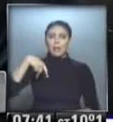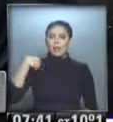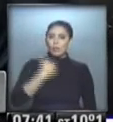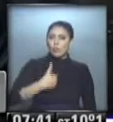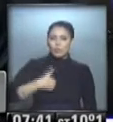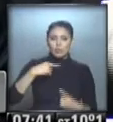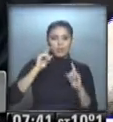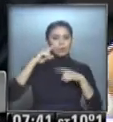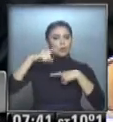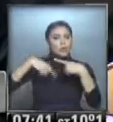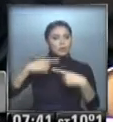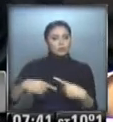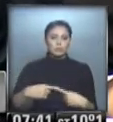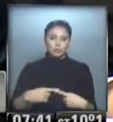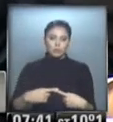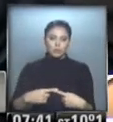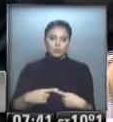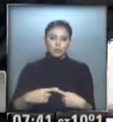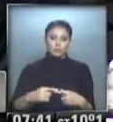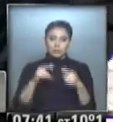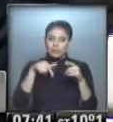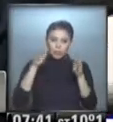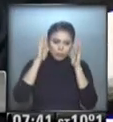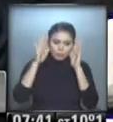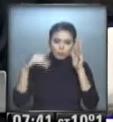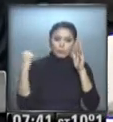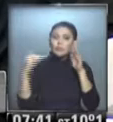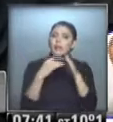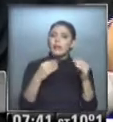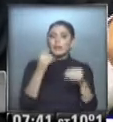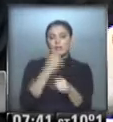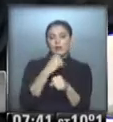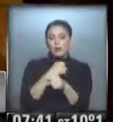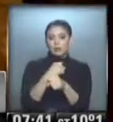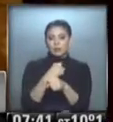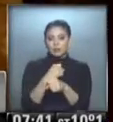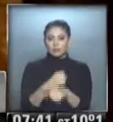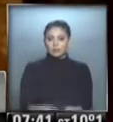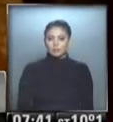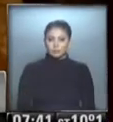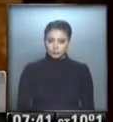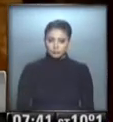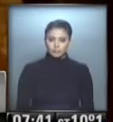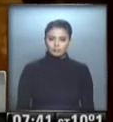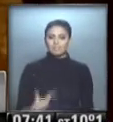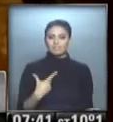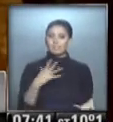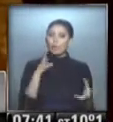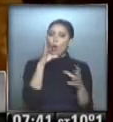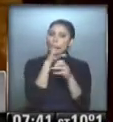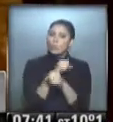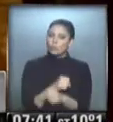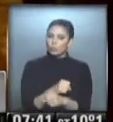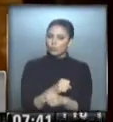en escena como centralidad al trabajo nos queda muy claro cómo